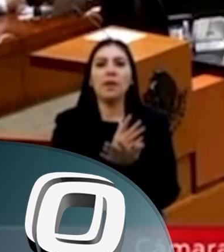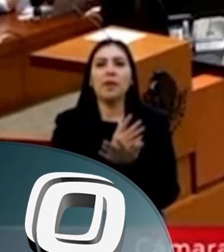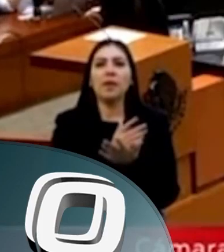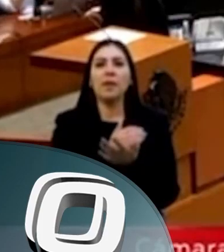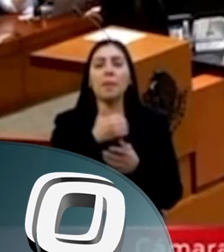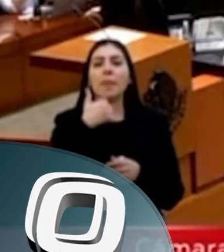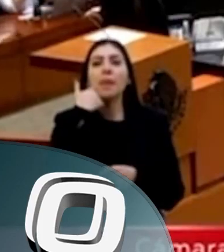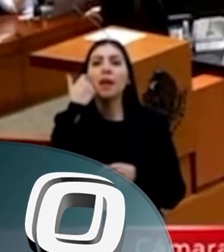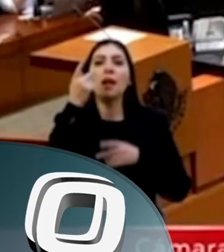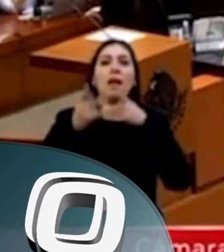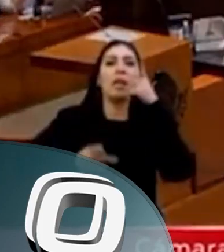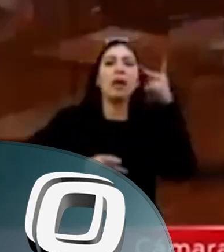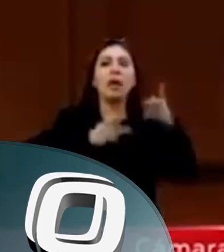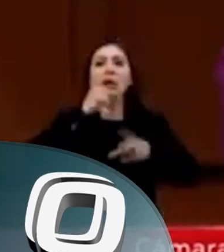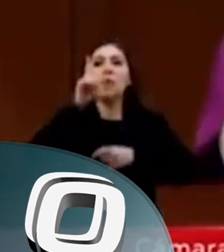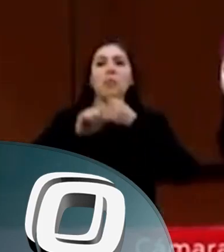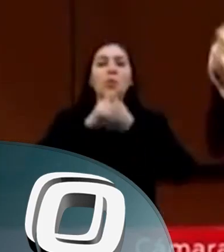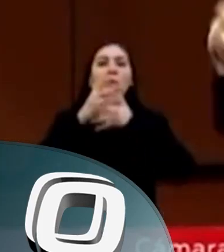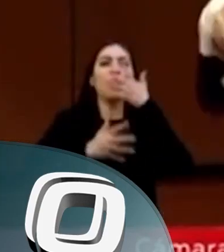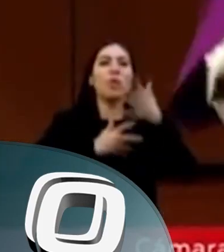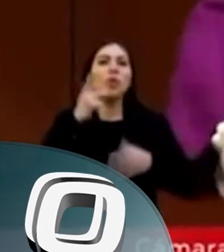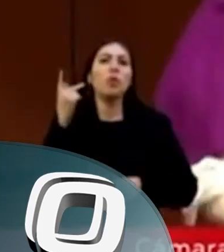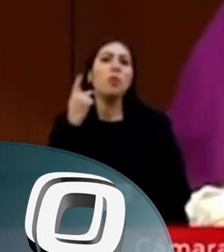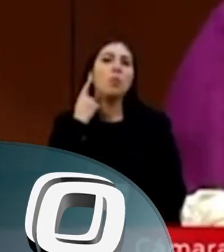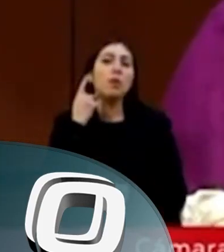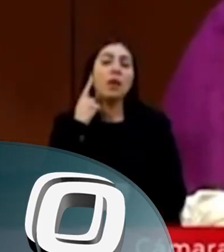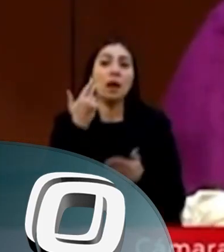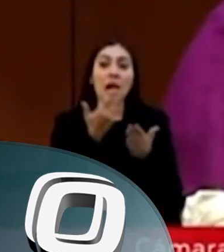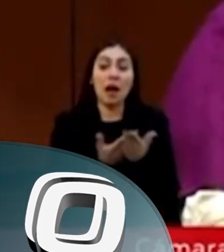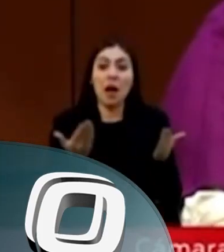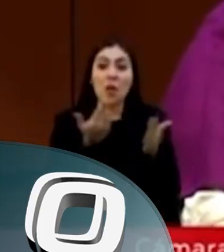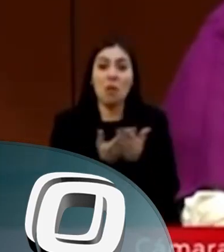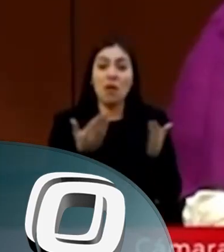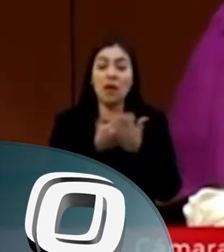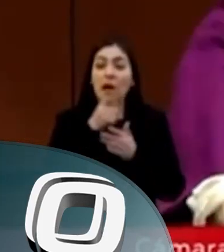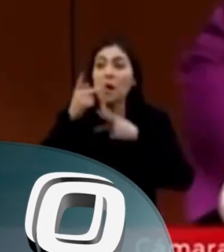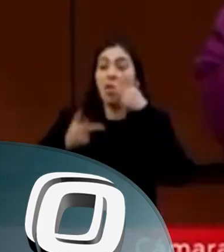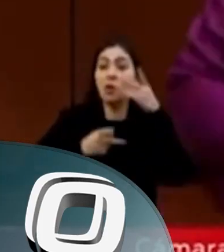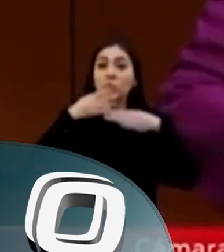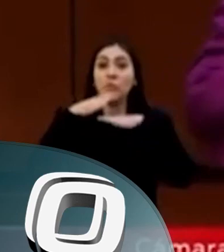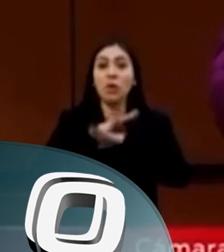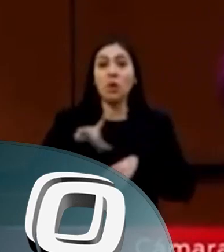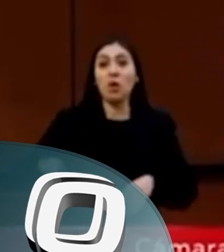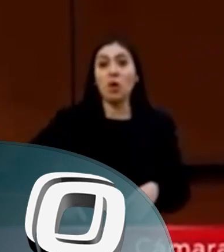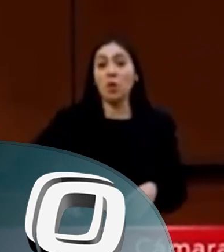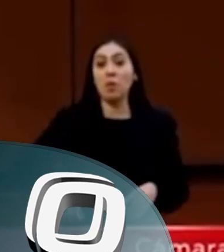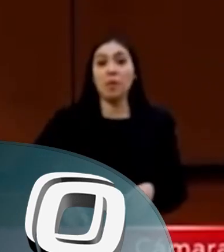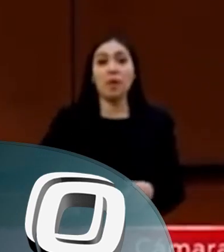hacer politiquerías. Orden, y quieren, por favor, hablar de gobierno en la asamblea.